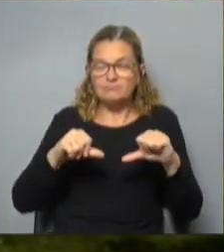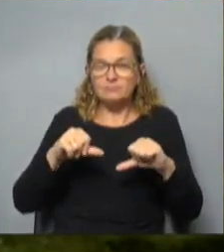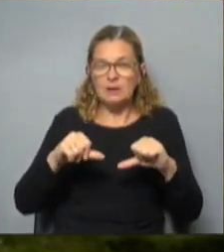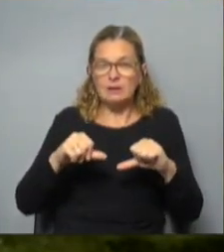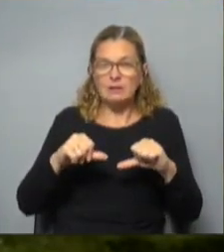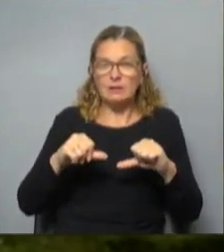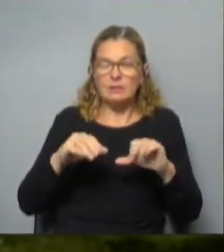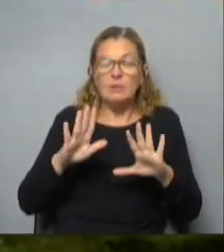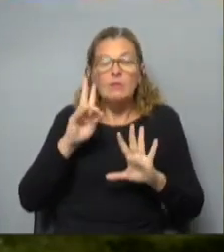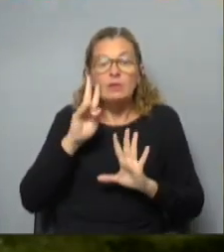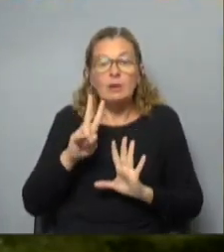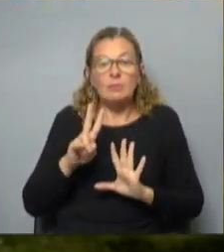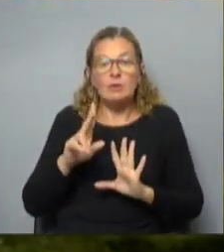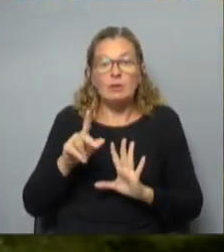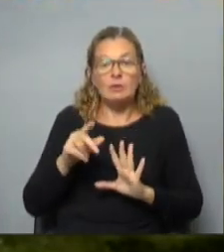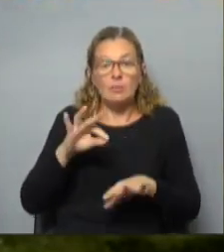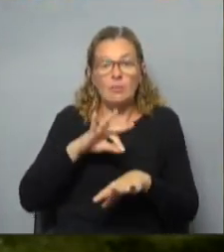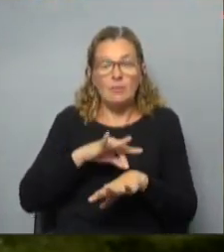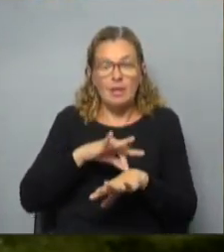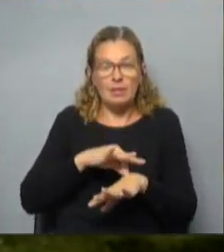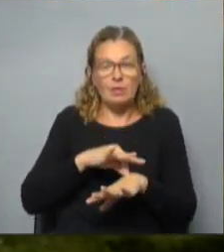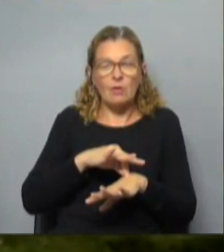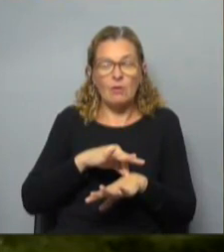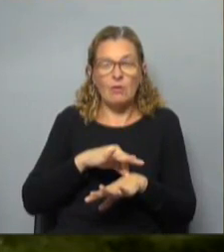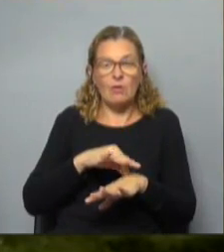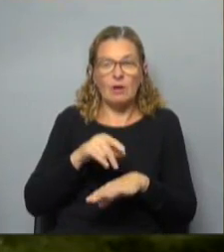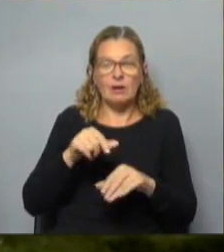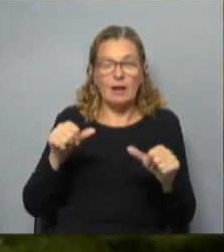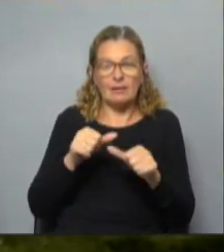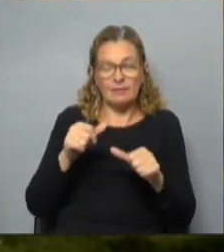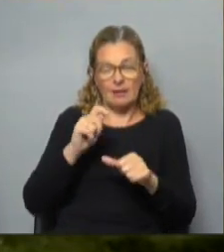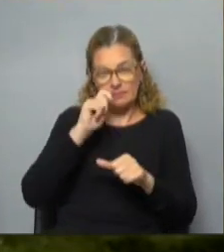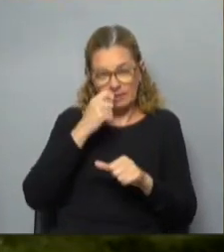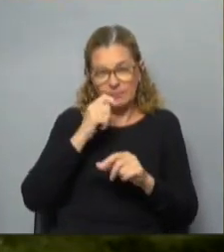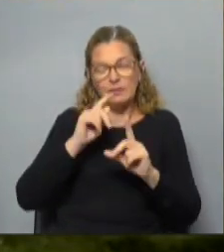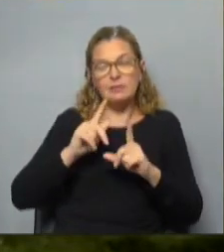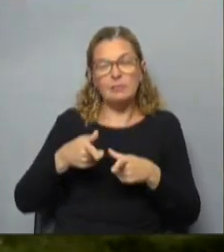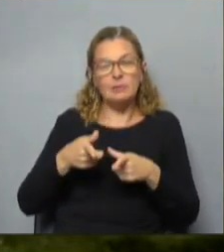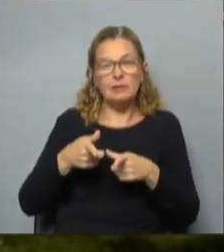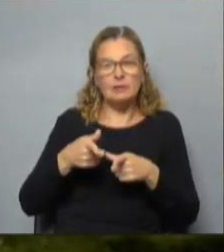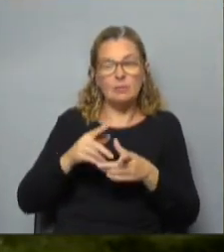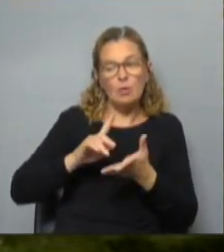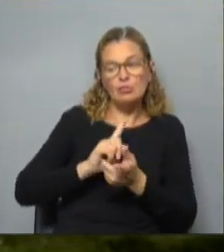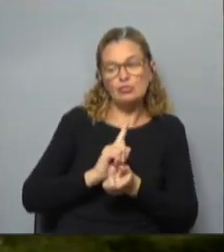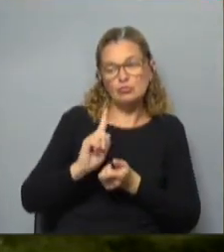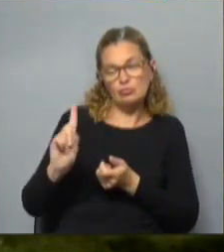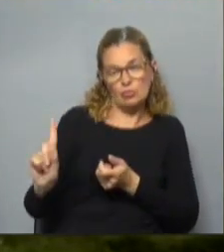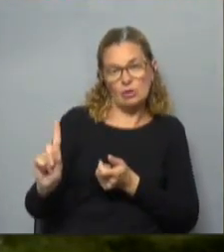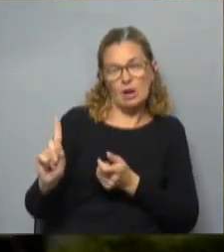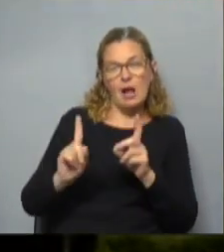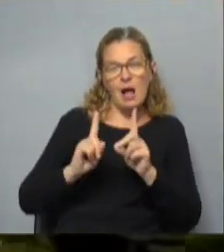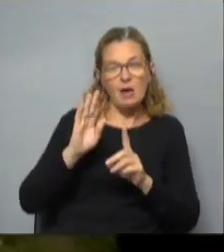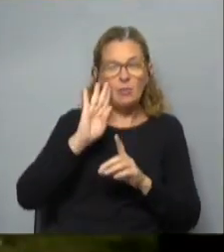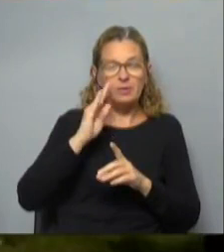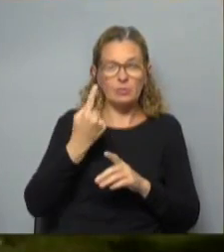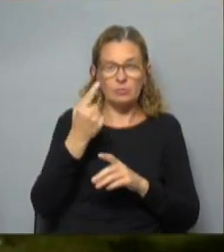quedará sujeto digamos al criterio de los médicos el realizar el test y es sugerente el aislamiento algo parecido que sucede